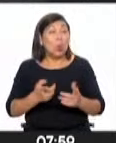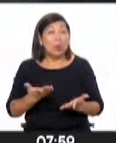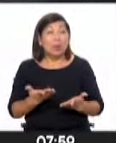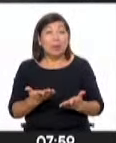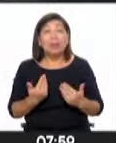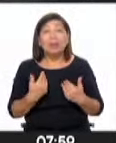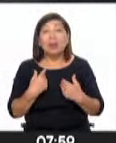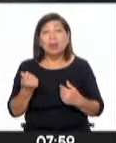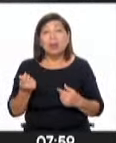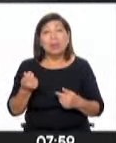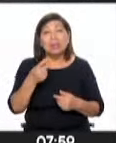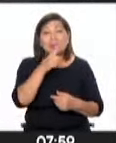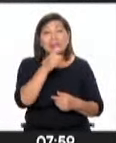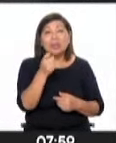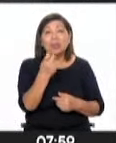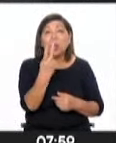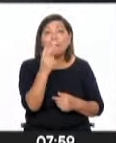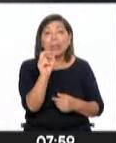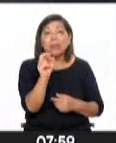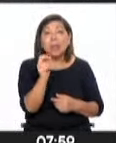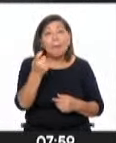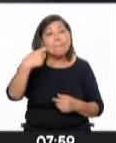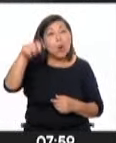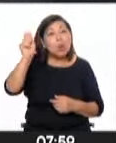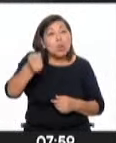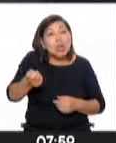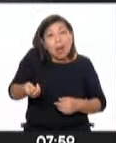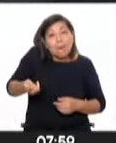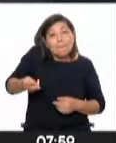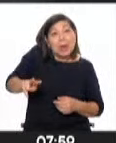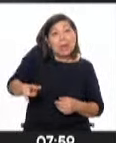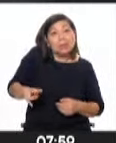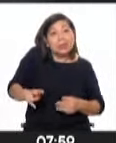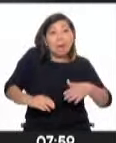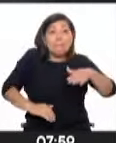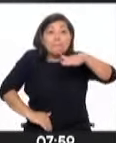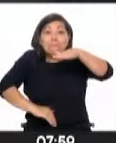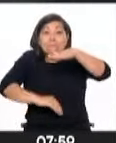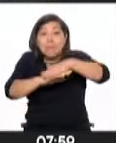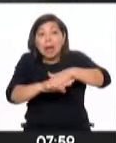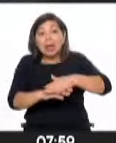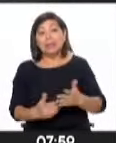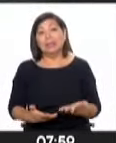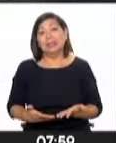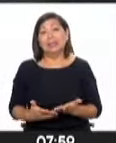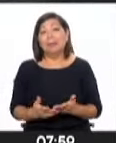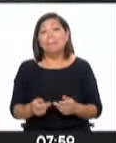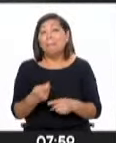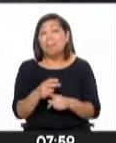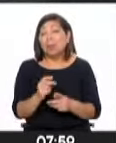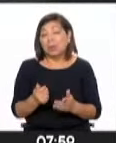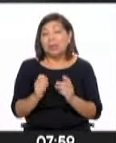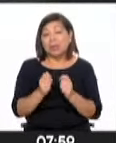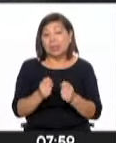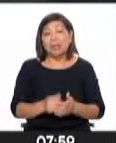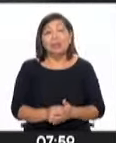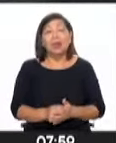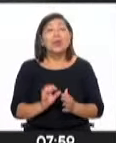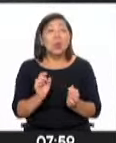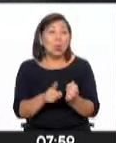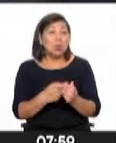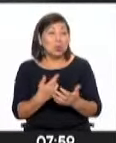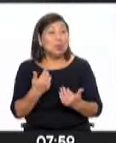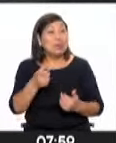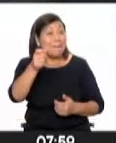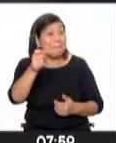clientes les tienen que cobrar tasa de 120%, por ejemplo. Y como hay ese tope de tasa, las entidades financieras simplemente no lo otorgan, las tradicionales. Y